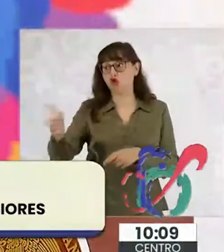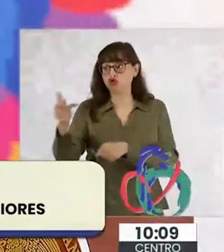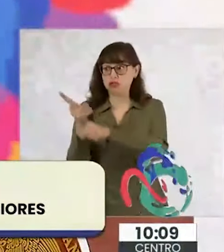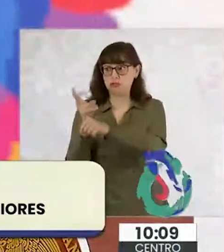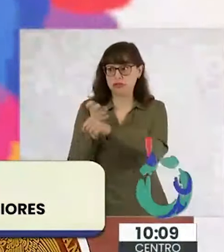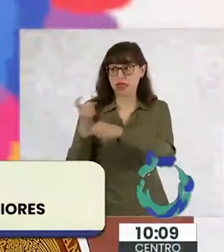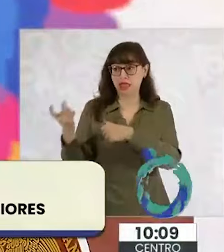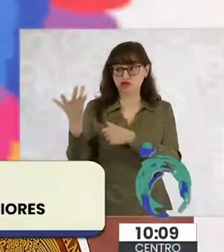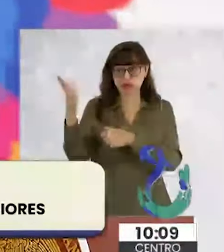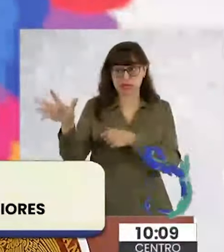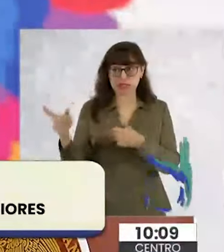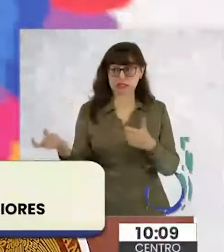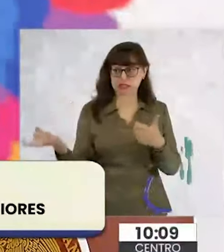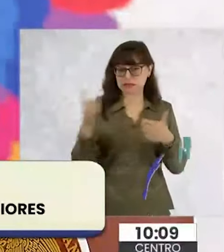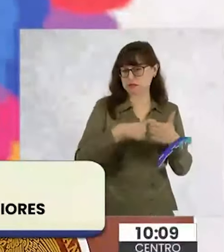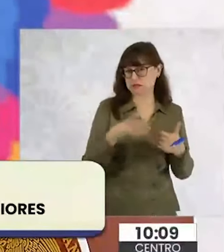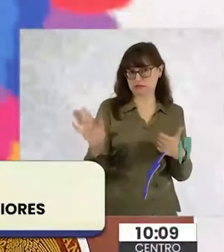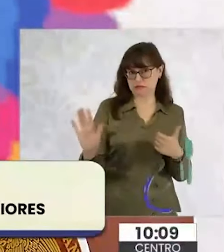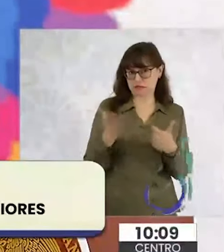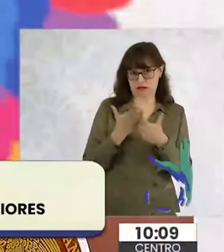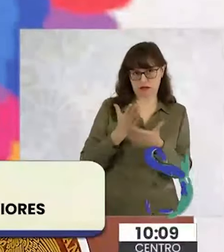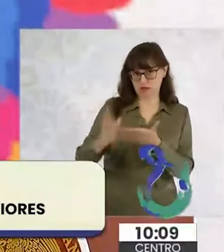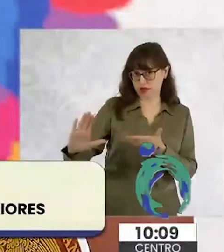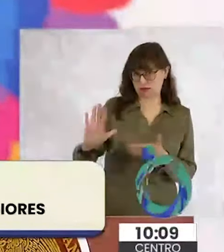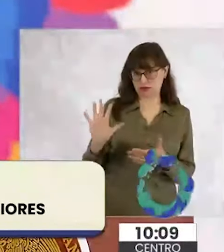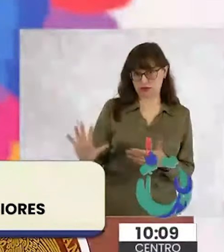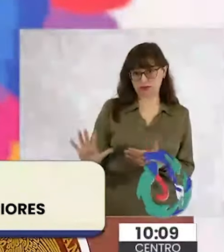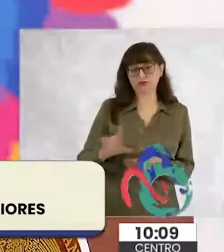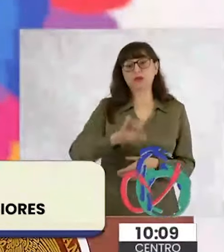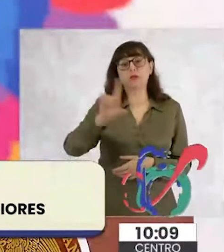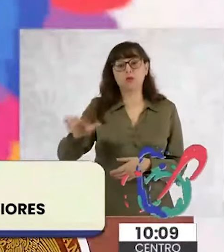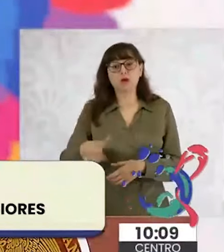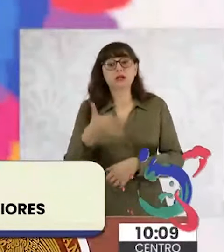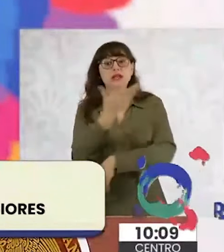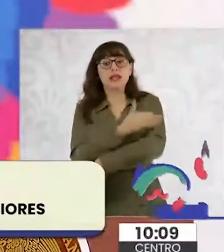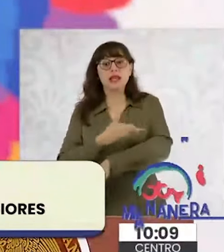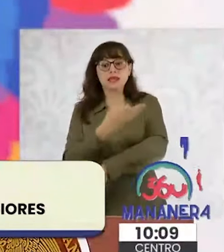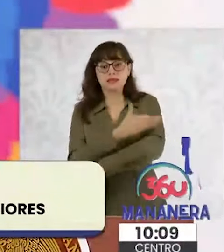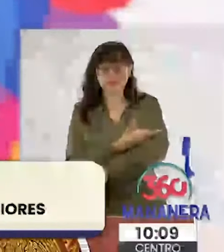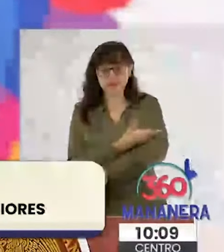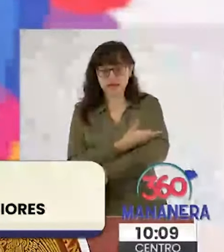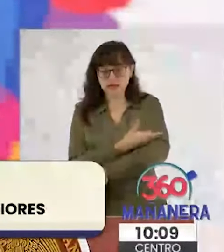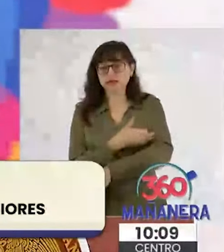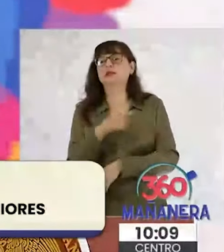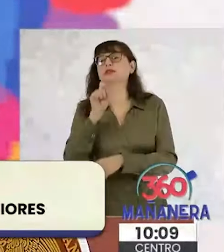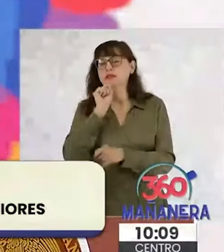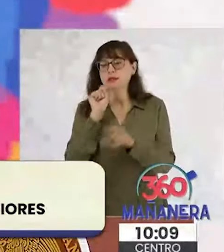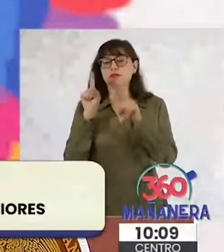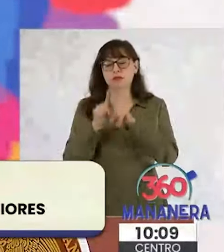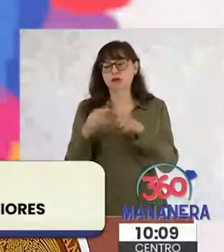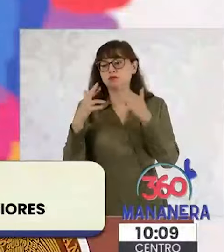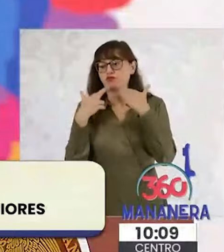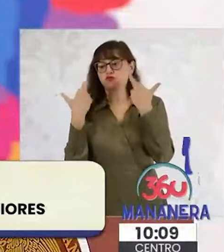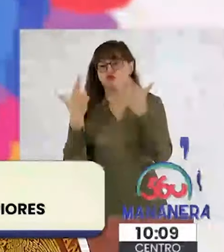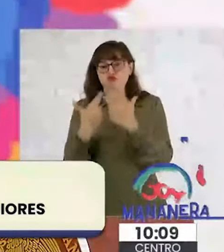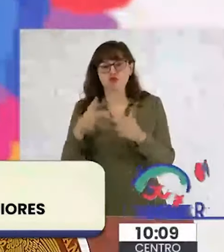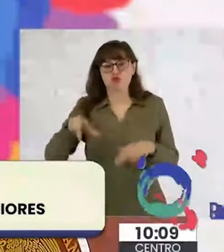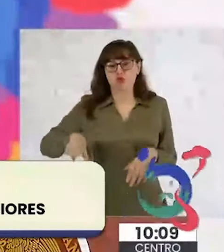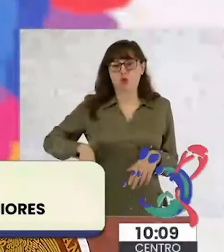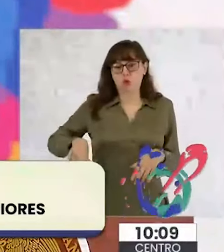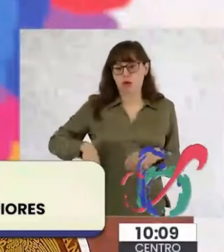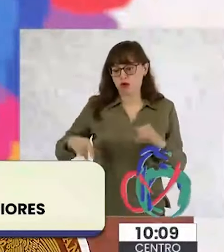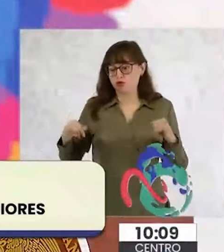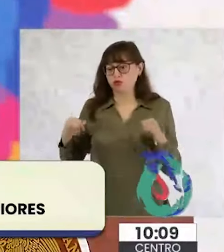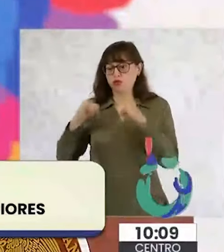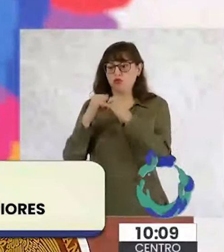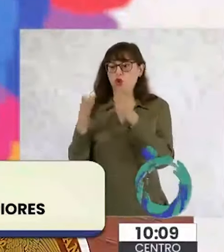participación eh Muy acotada sobre el tema de la Reforma de las instituciones de la gobernanza